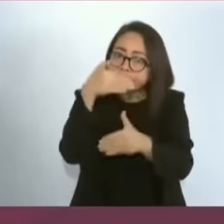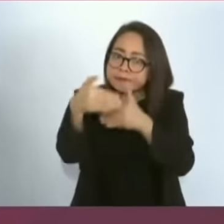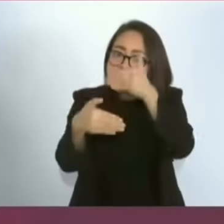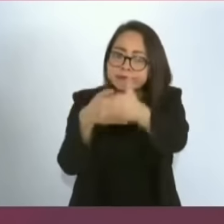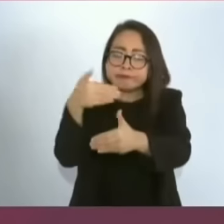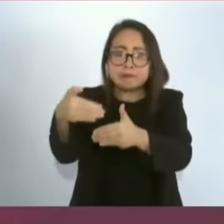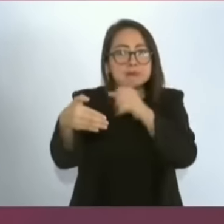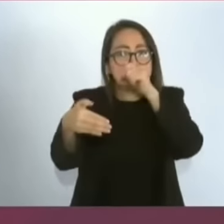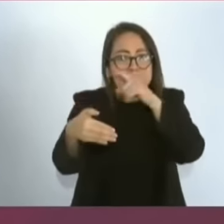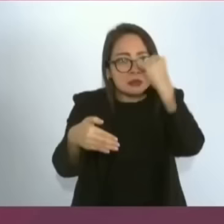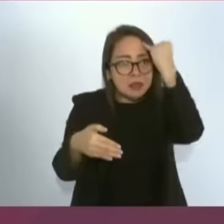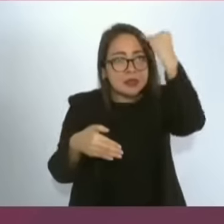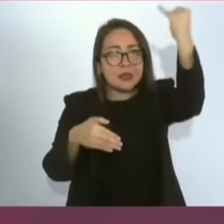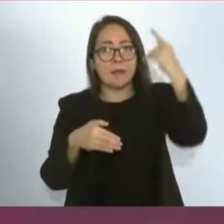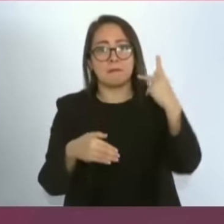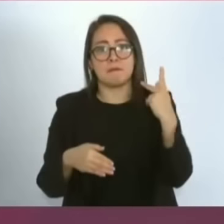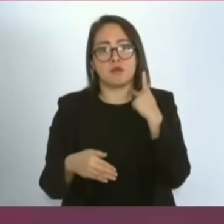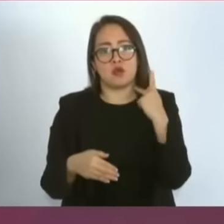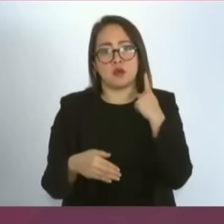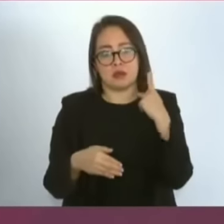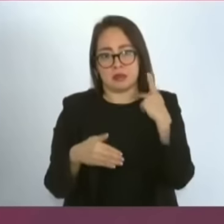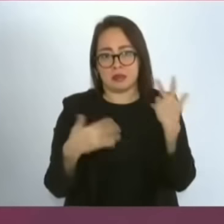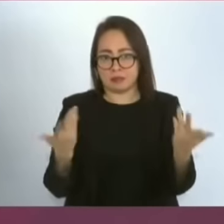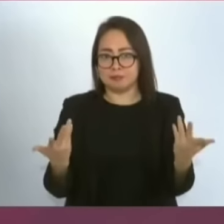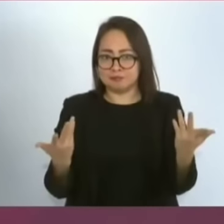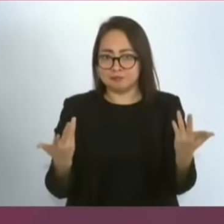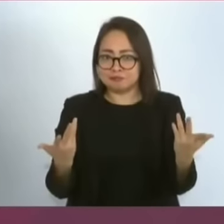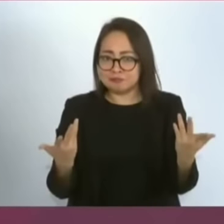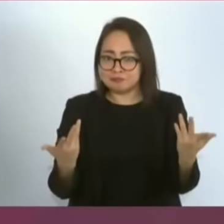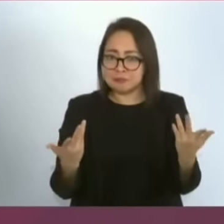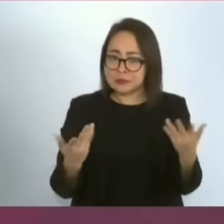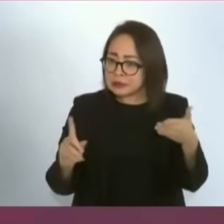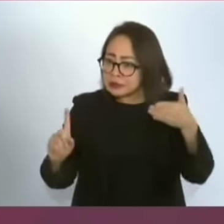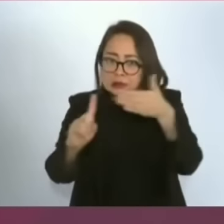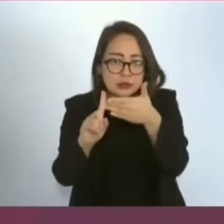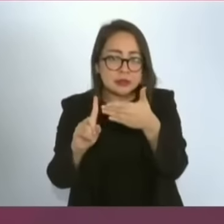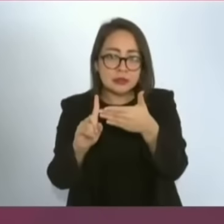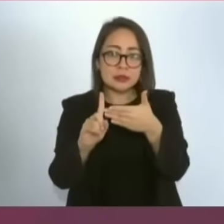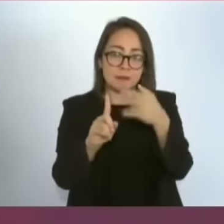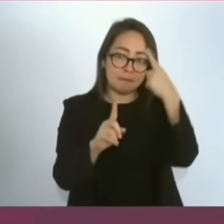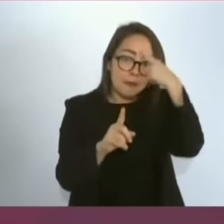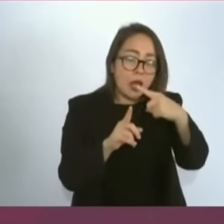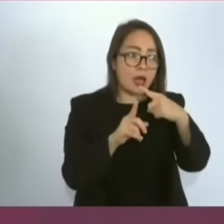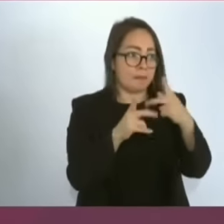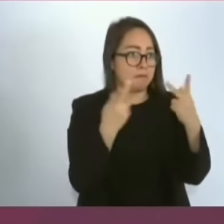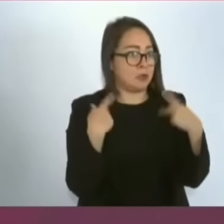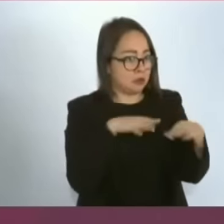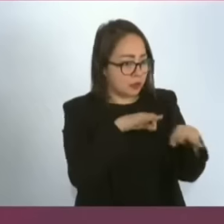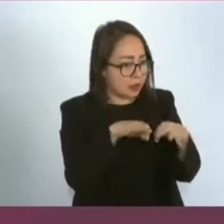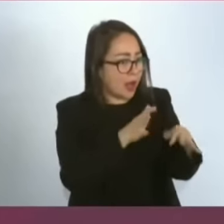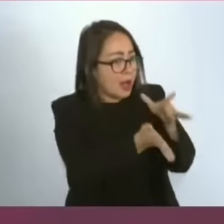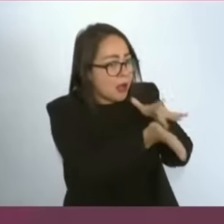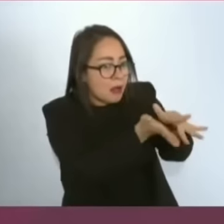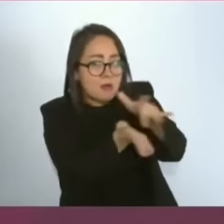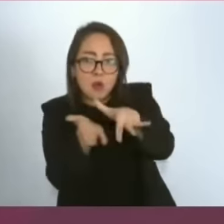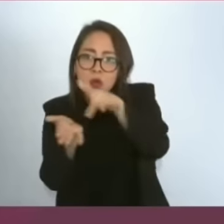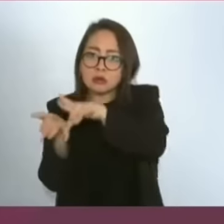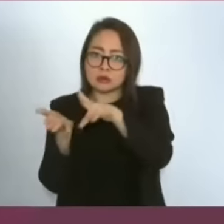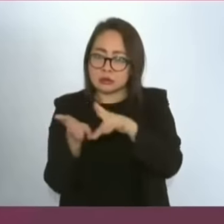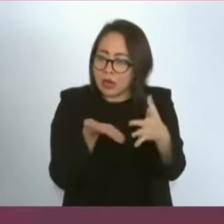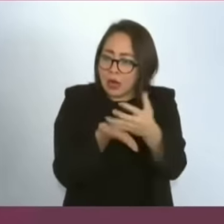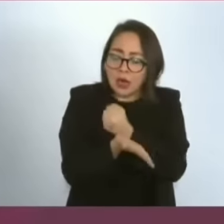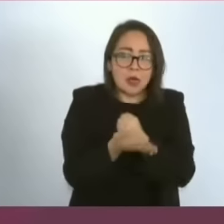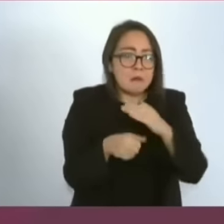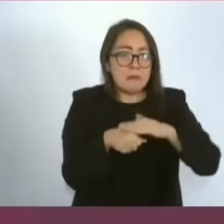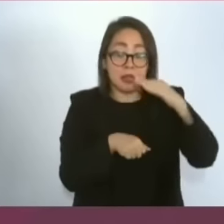la misma política salarial. Y aquí hago el compromiso de que antes de